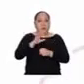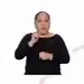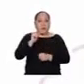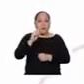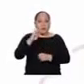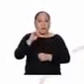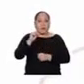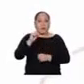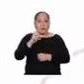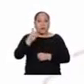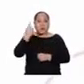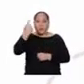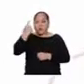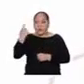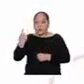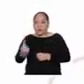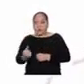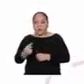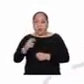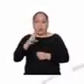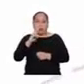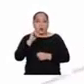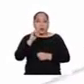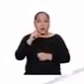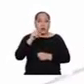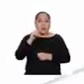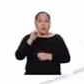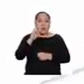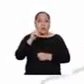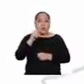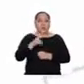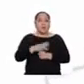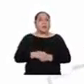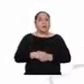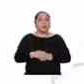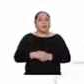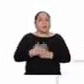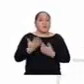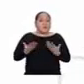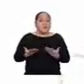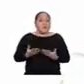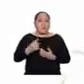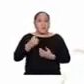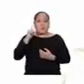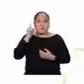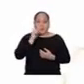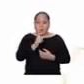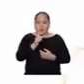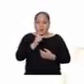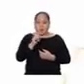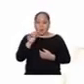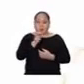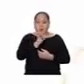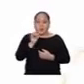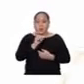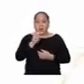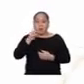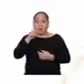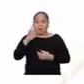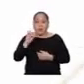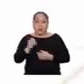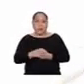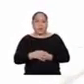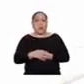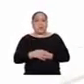1 en frecuencia relativa. Entonces, si 1 equivale a 20,